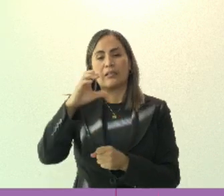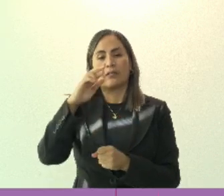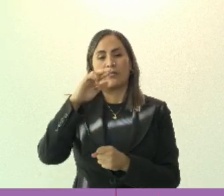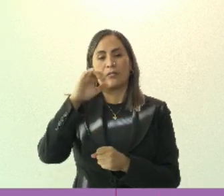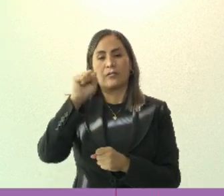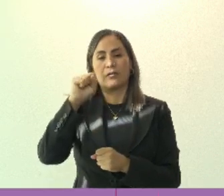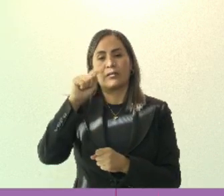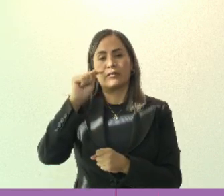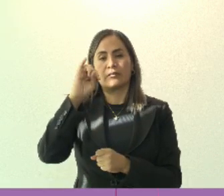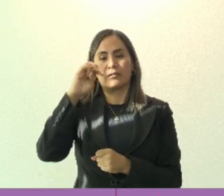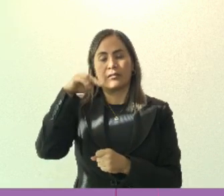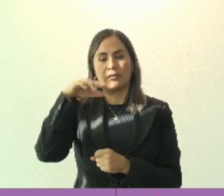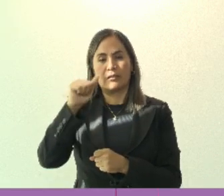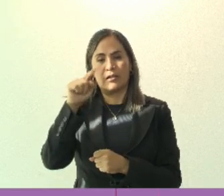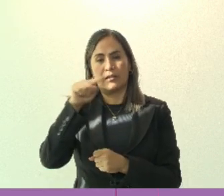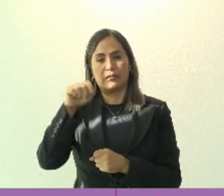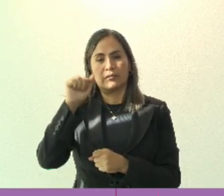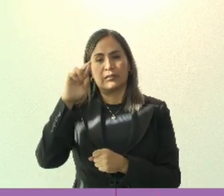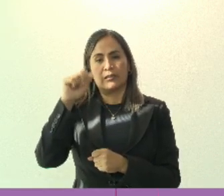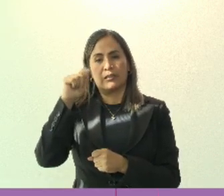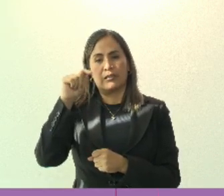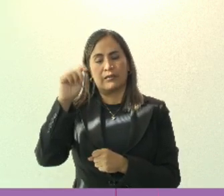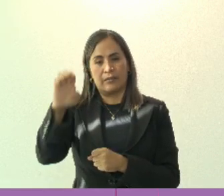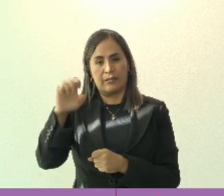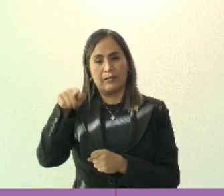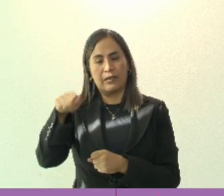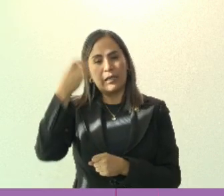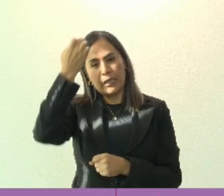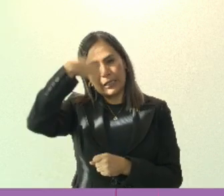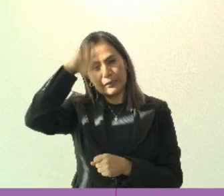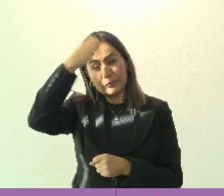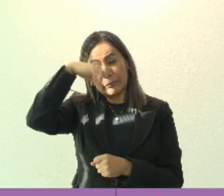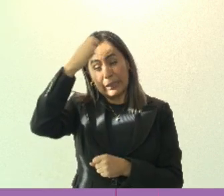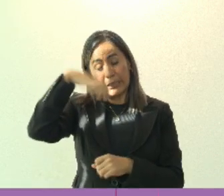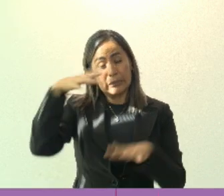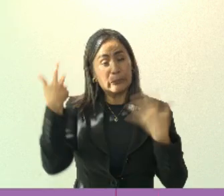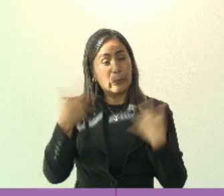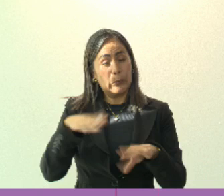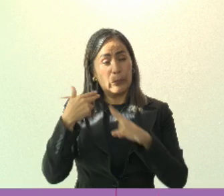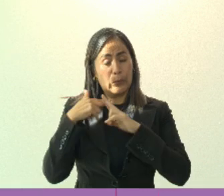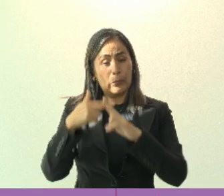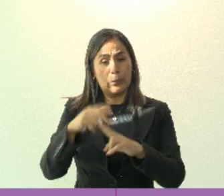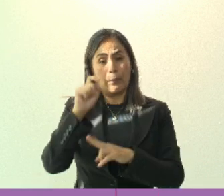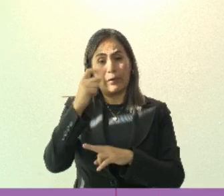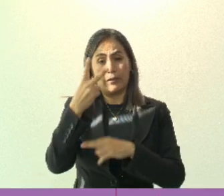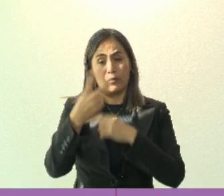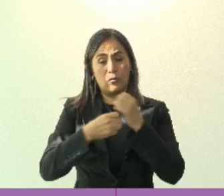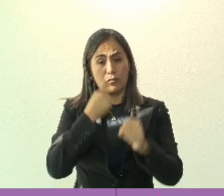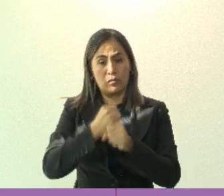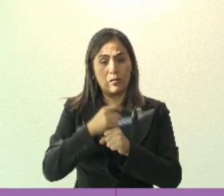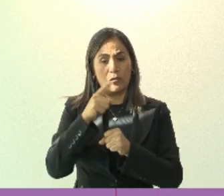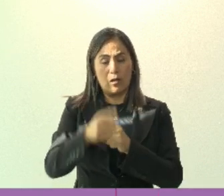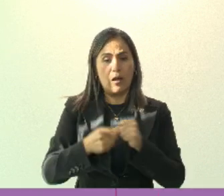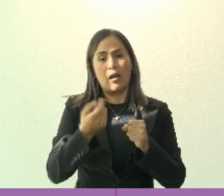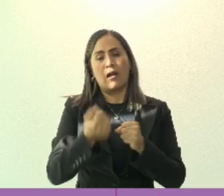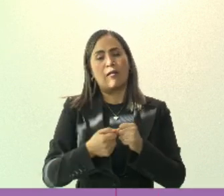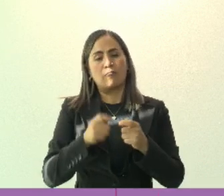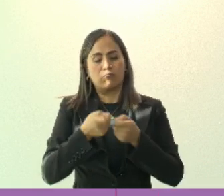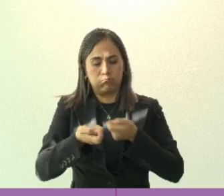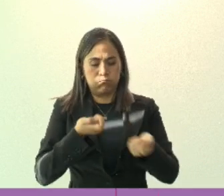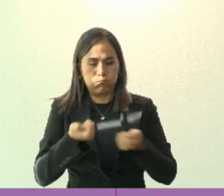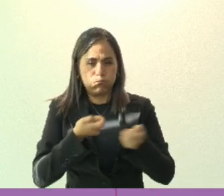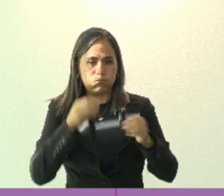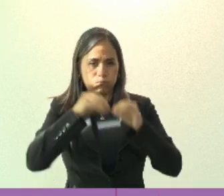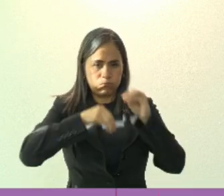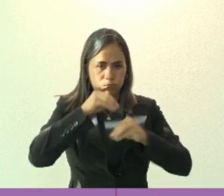Romero, que también digo, tiene una experiencia bárbara de 22 años en gestión documental y administración de